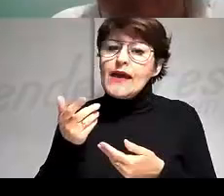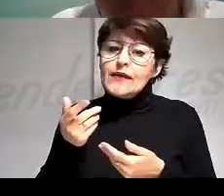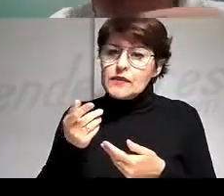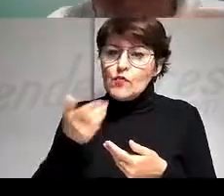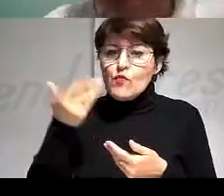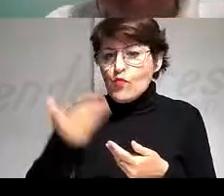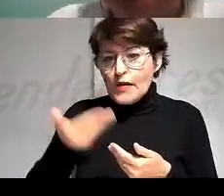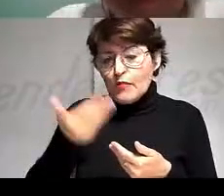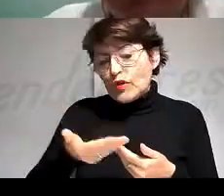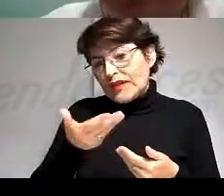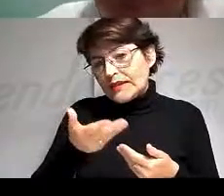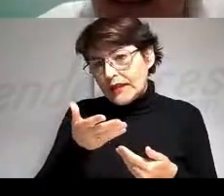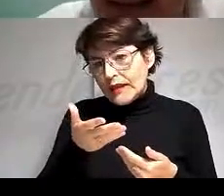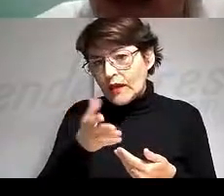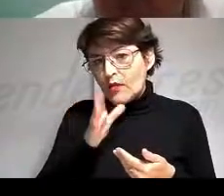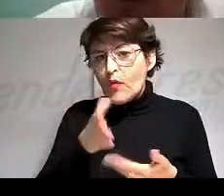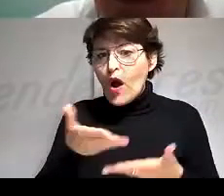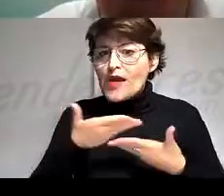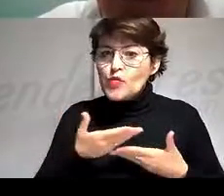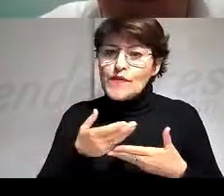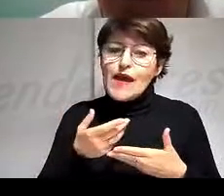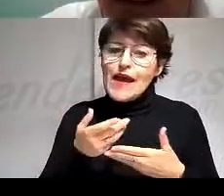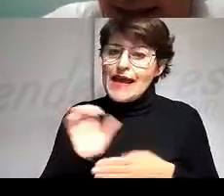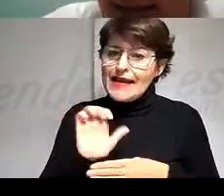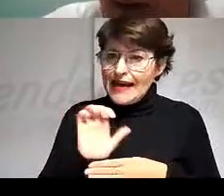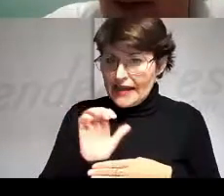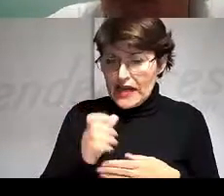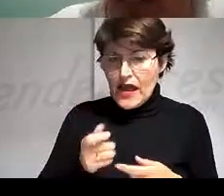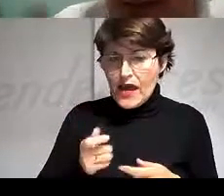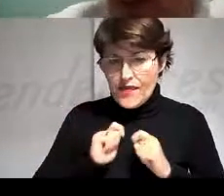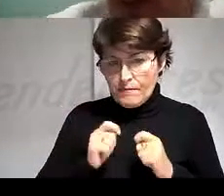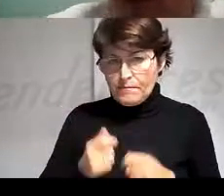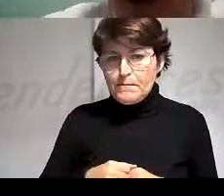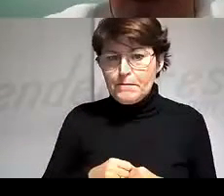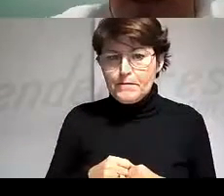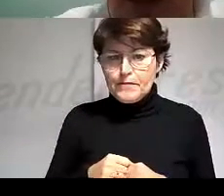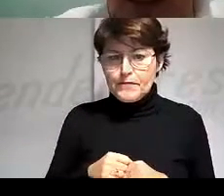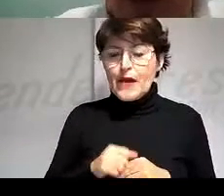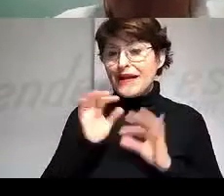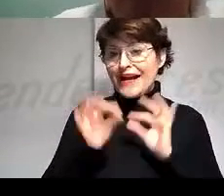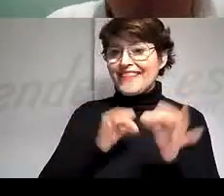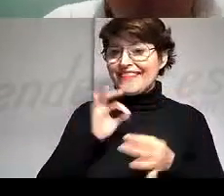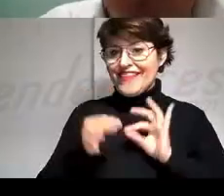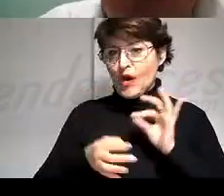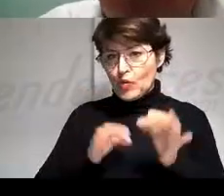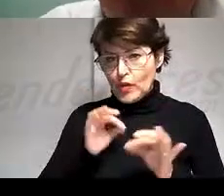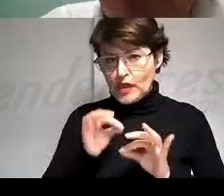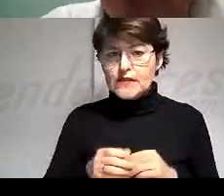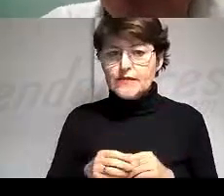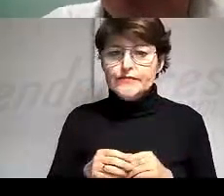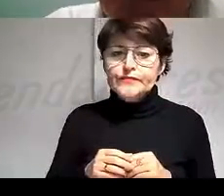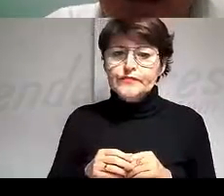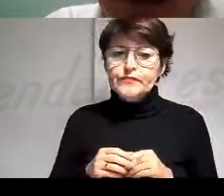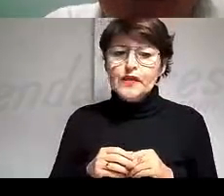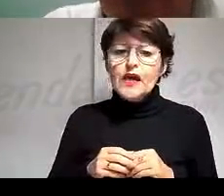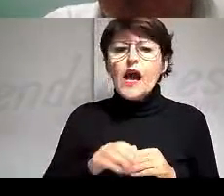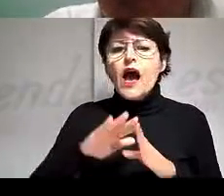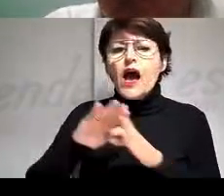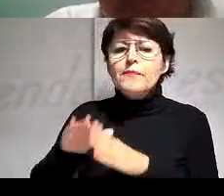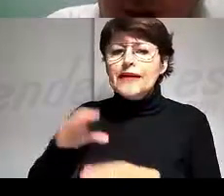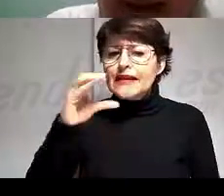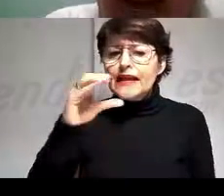en la obtención de energía por parte de la célula a cualquier nivel, también la célula muscular. La